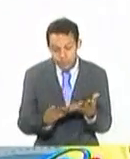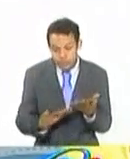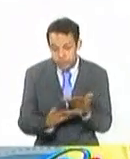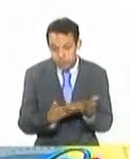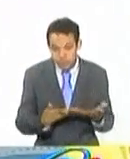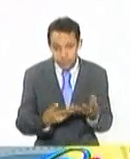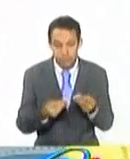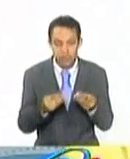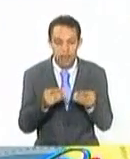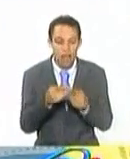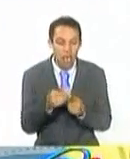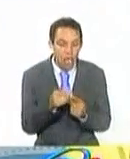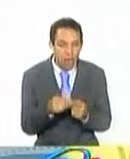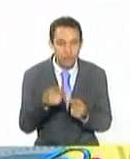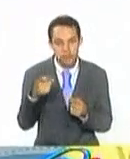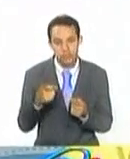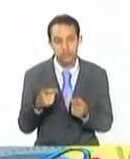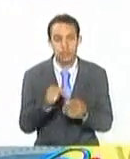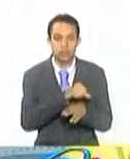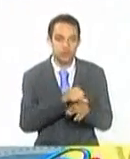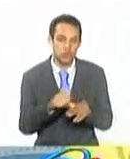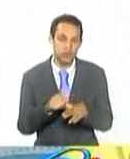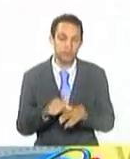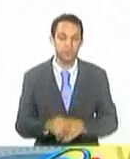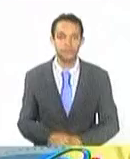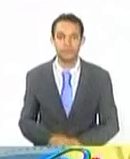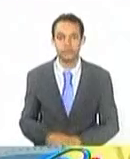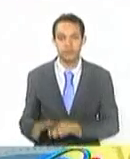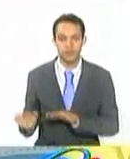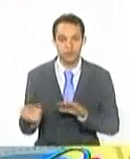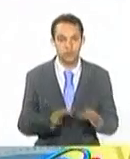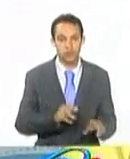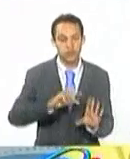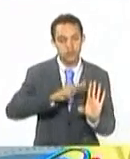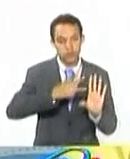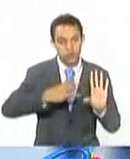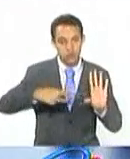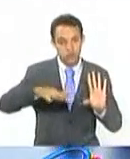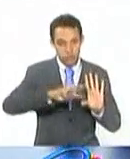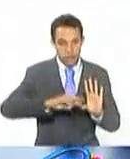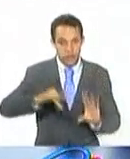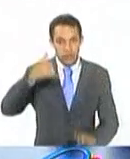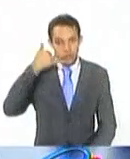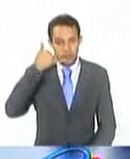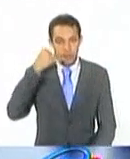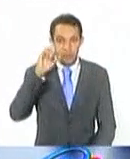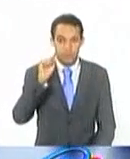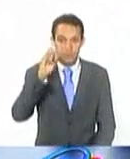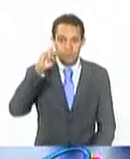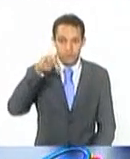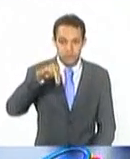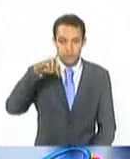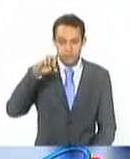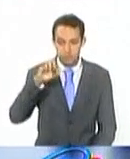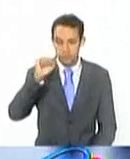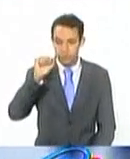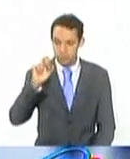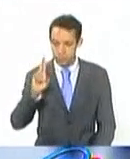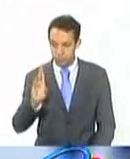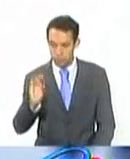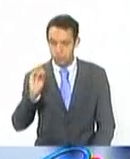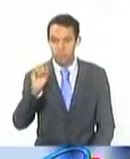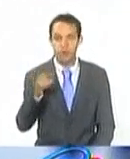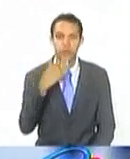están muy débiles Hay que hacerlo vamos a dos quebradas con otra comunicación Amparo buenas tardes buenas